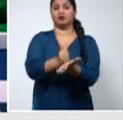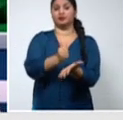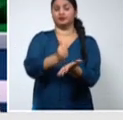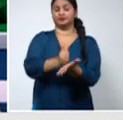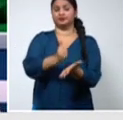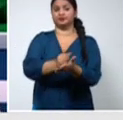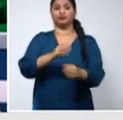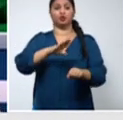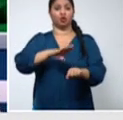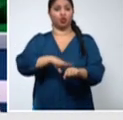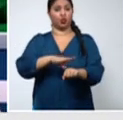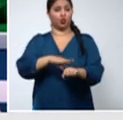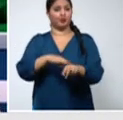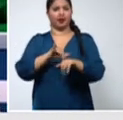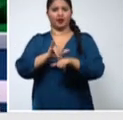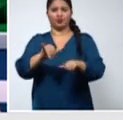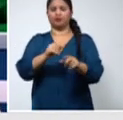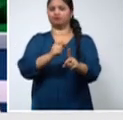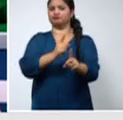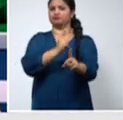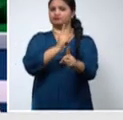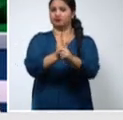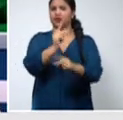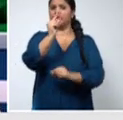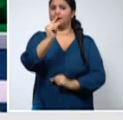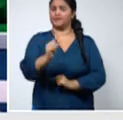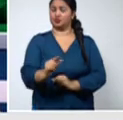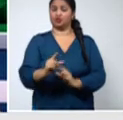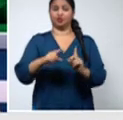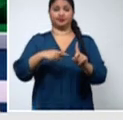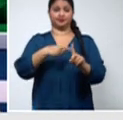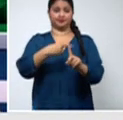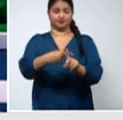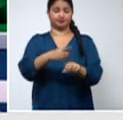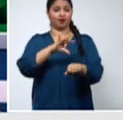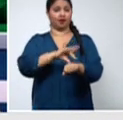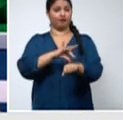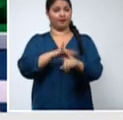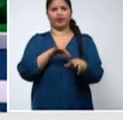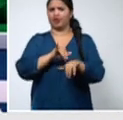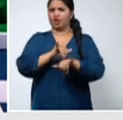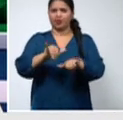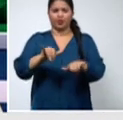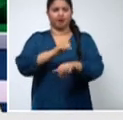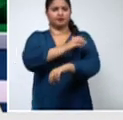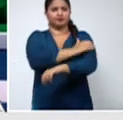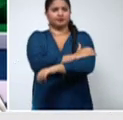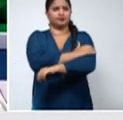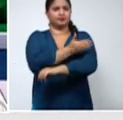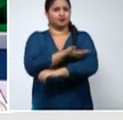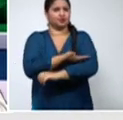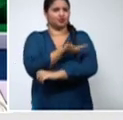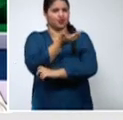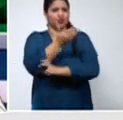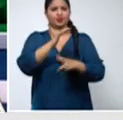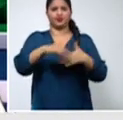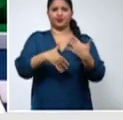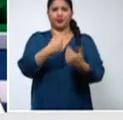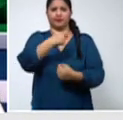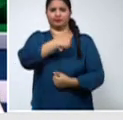previamente, con antecedentes de hipertensión arterial y una cardiopatía